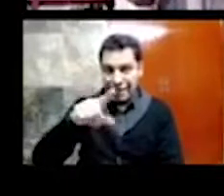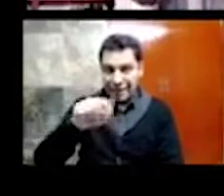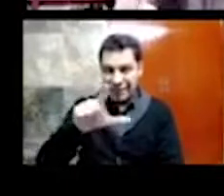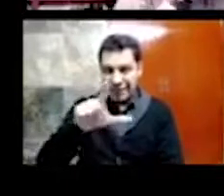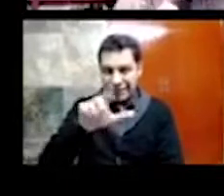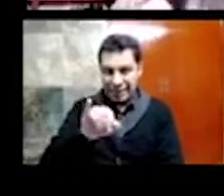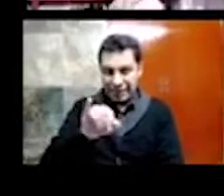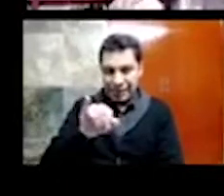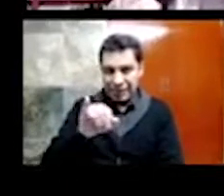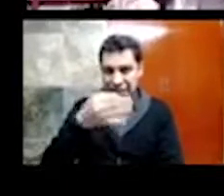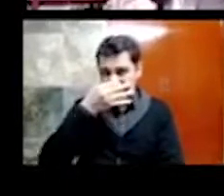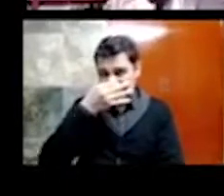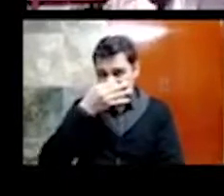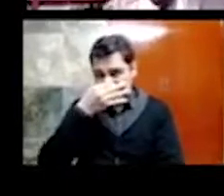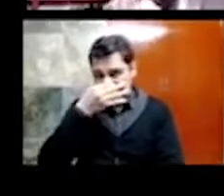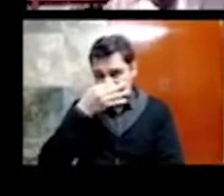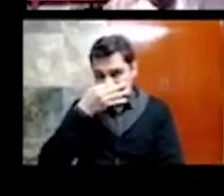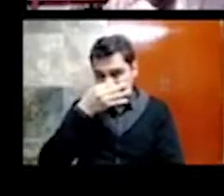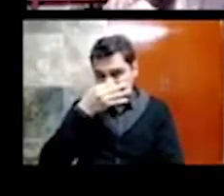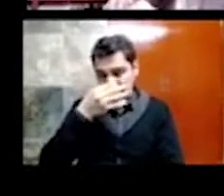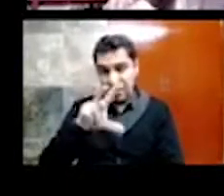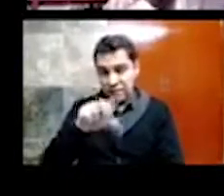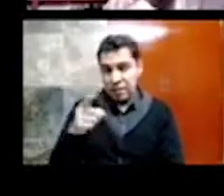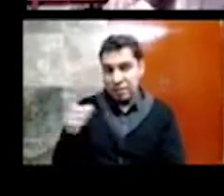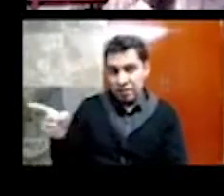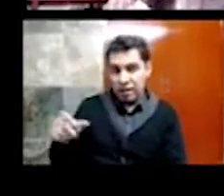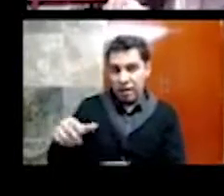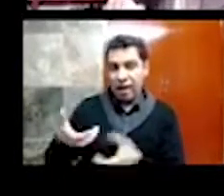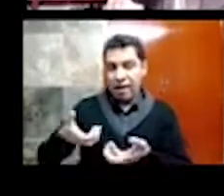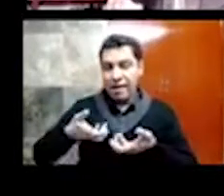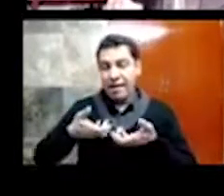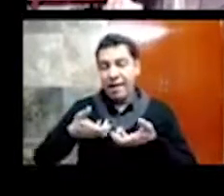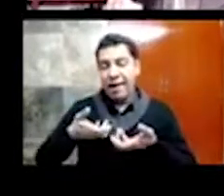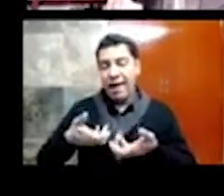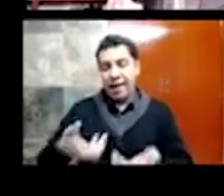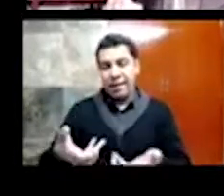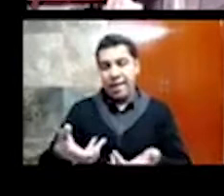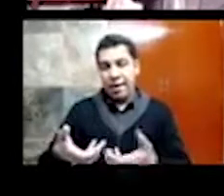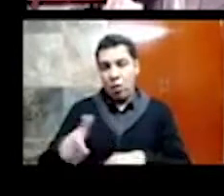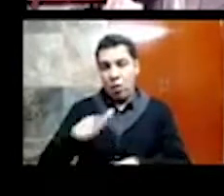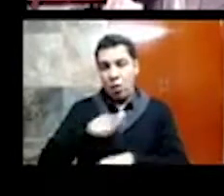muy lejos de donde apareció en la calle de Guatemala.